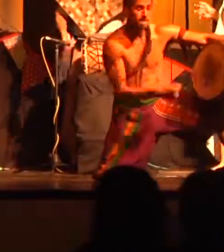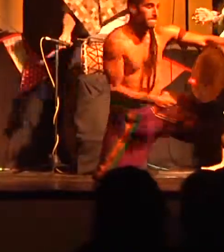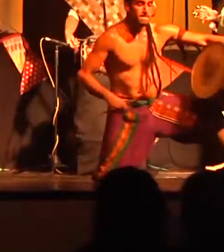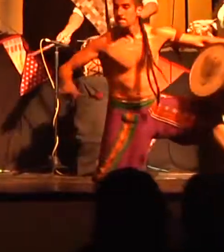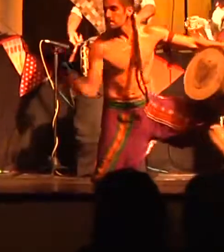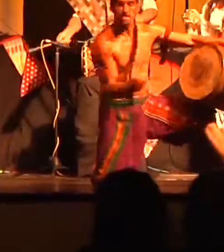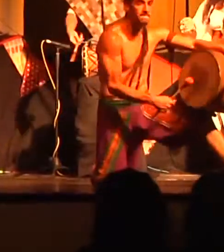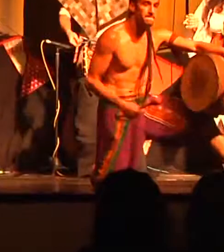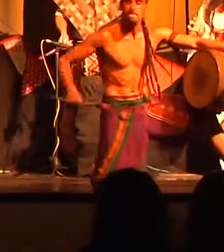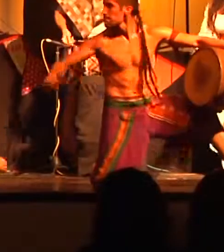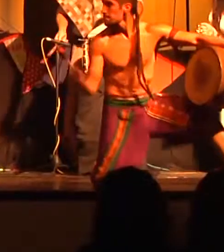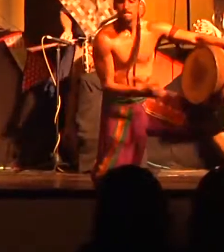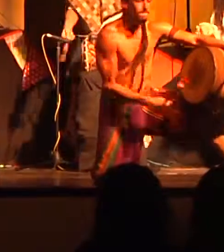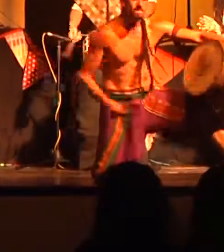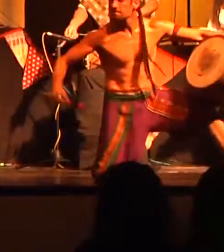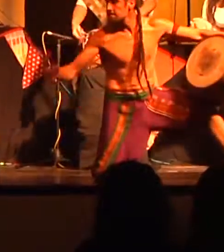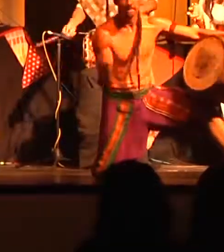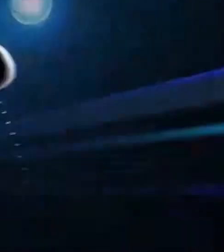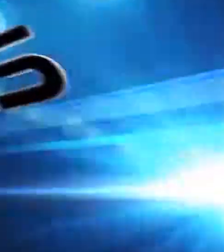¡Gracias!